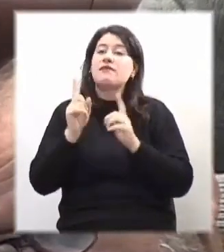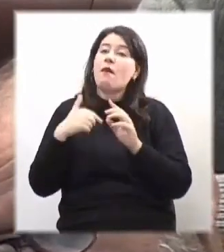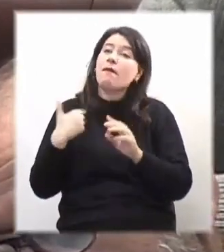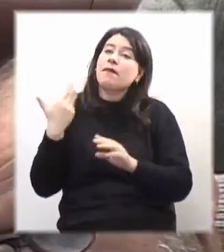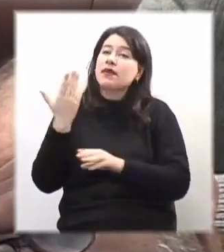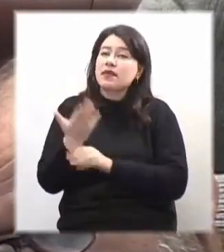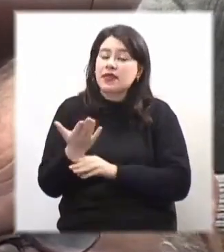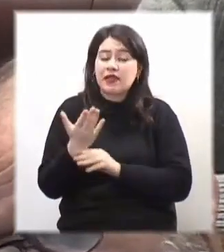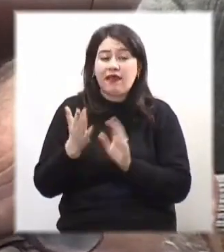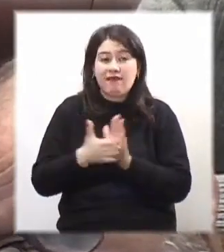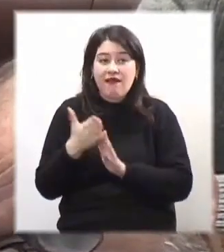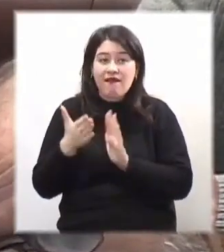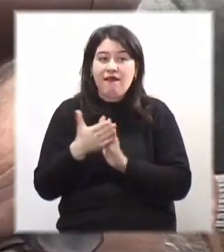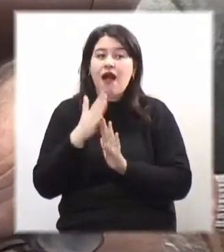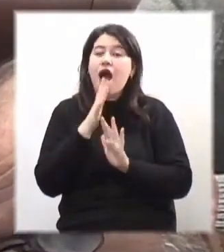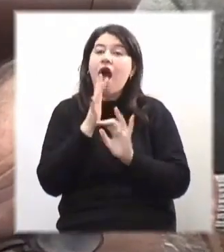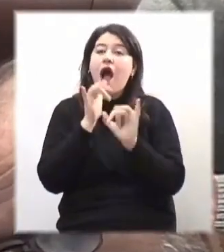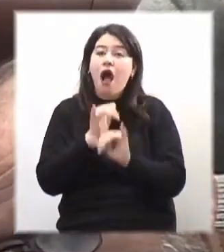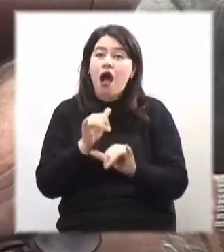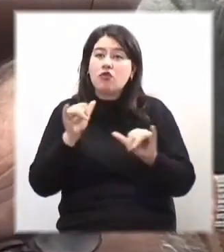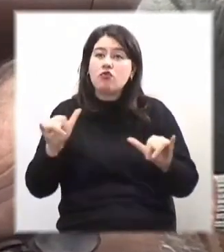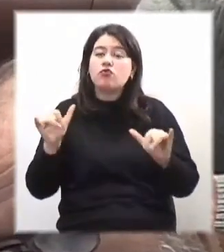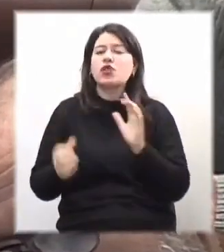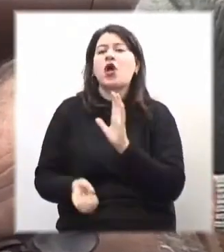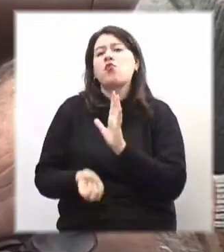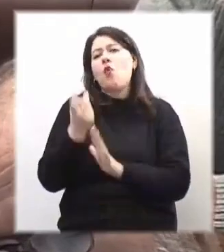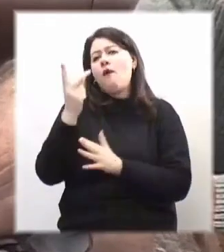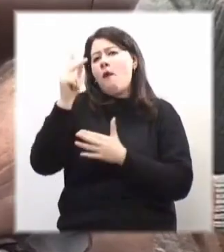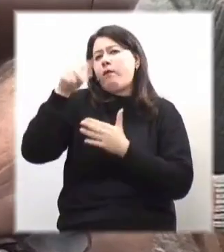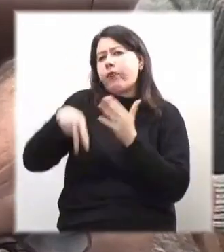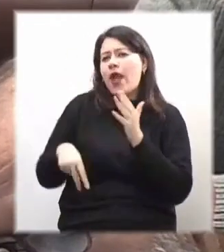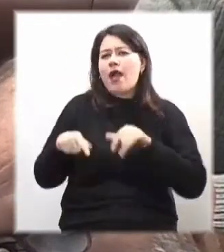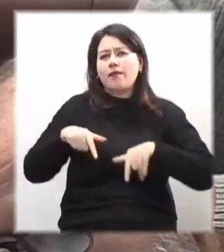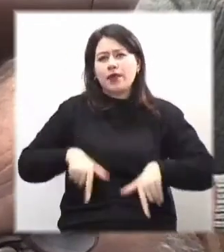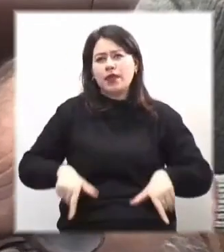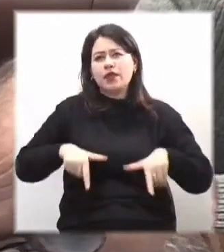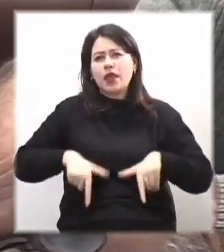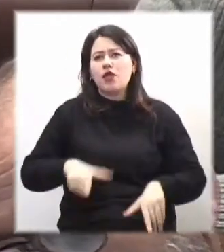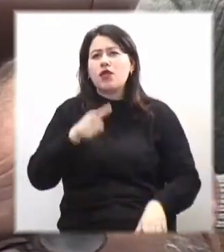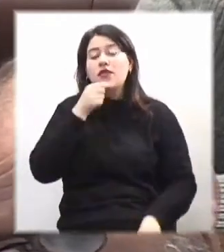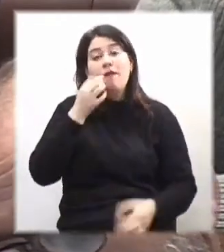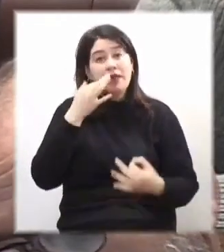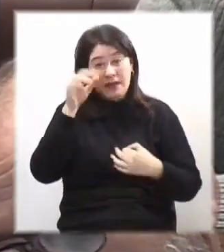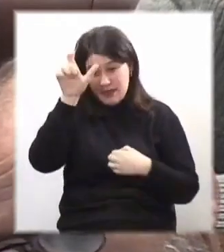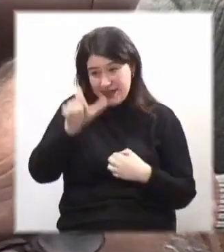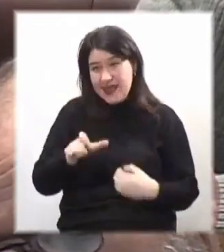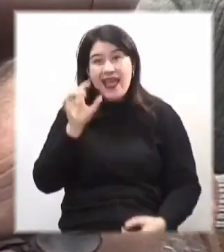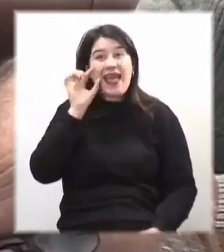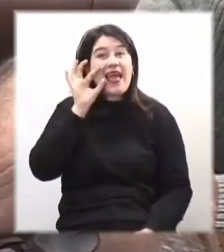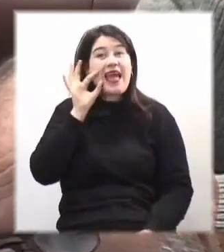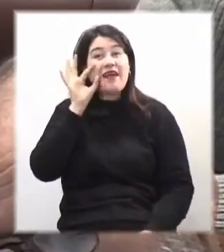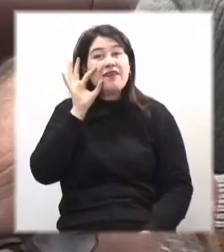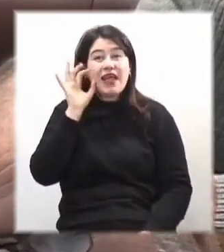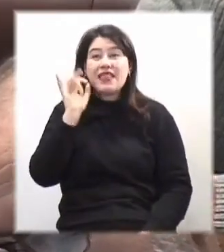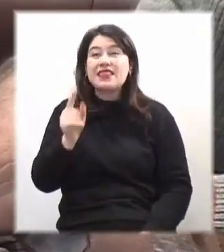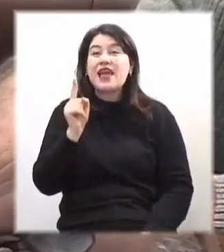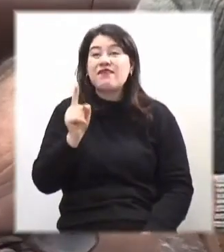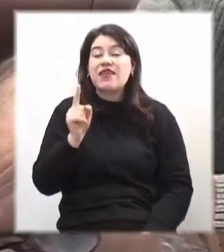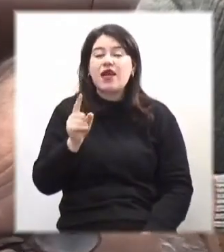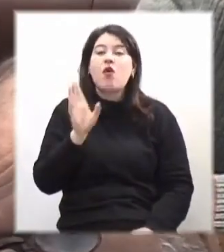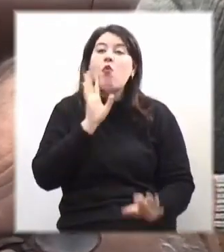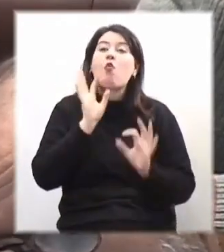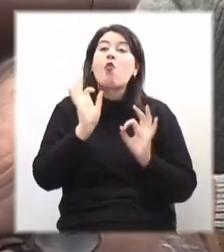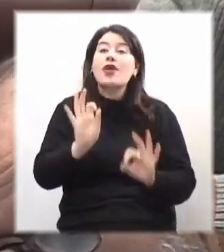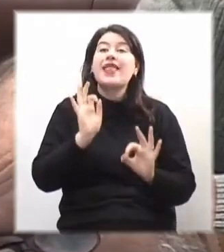que cada vez que se anuncia un nuevo plan por parte del Ministerio del interior y particularmente por el ministro se tenga Especial